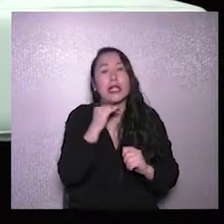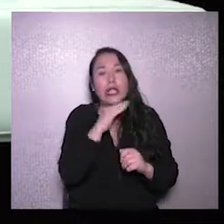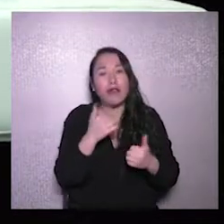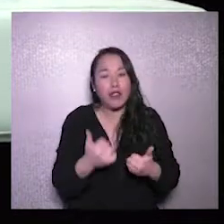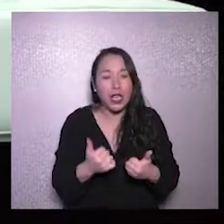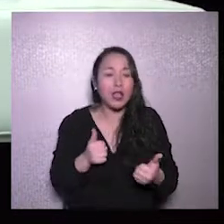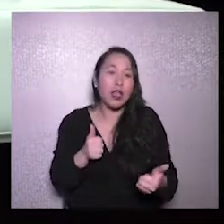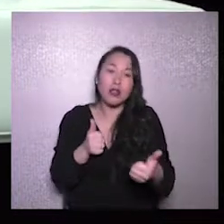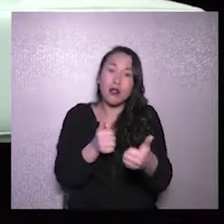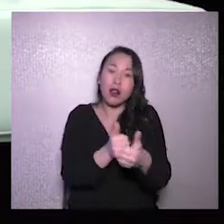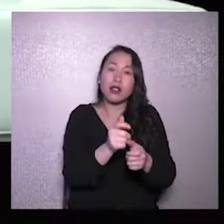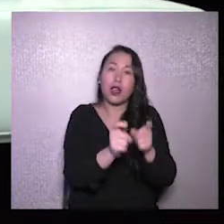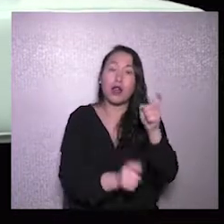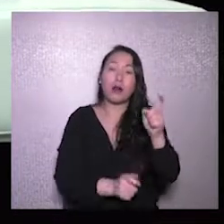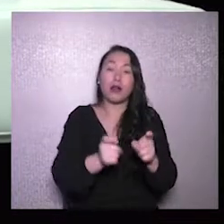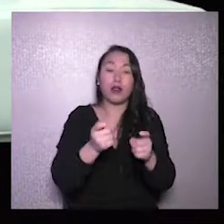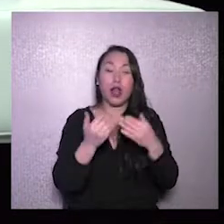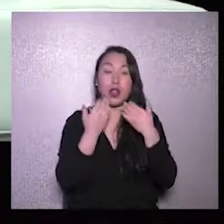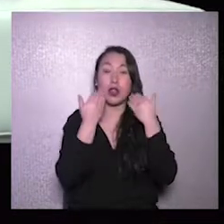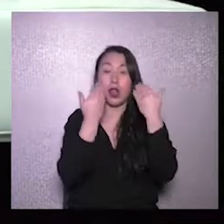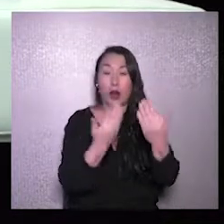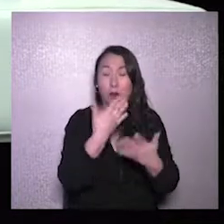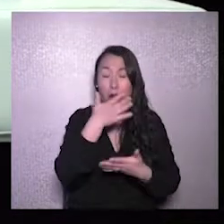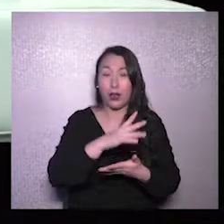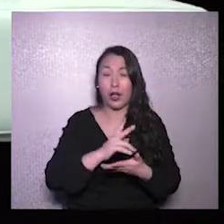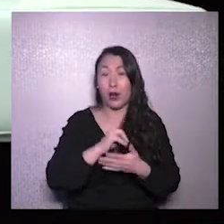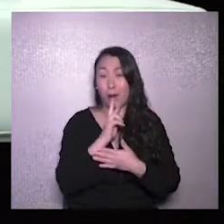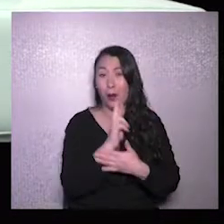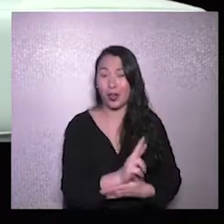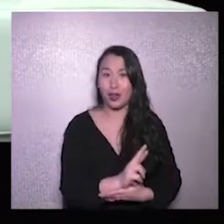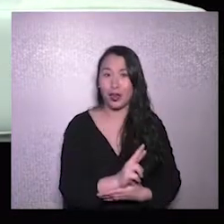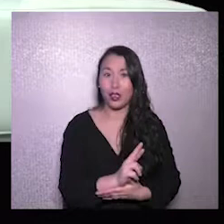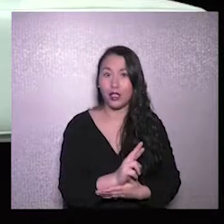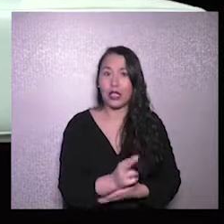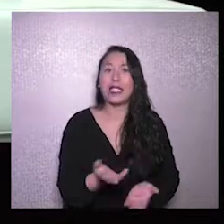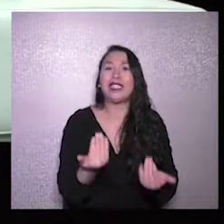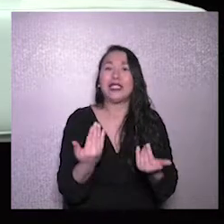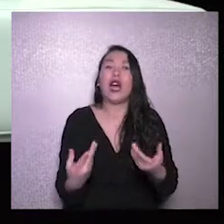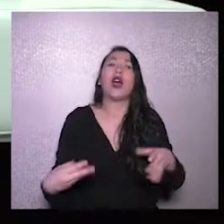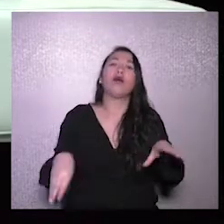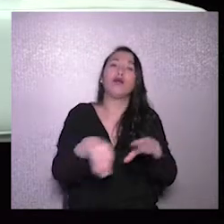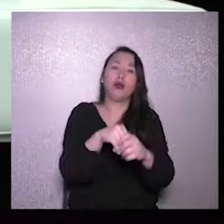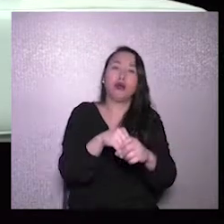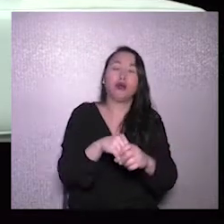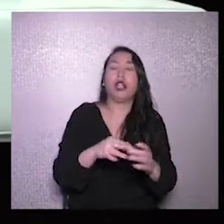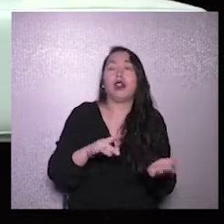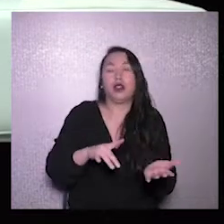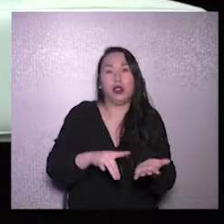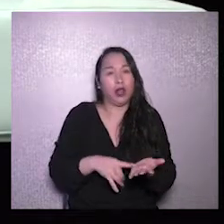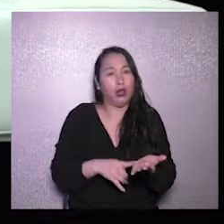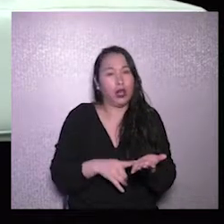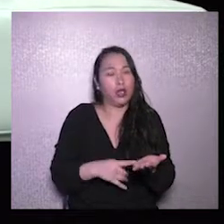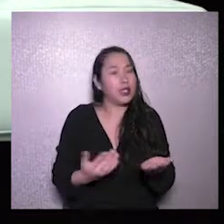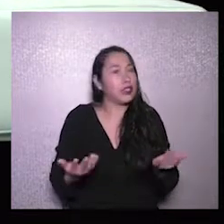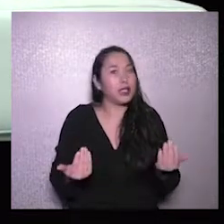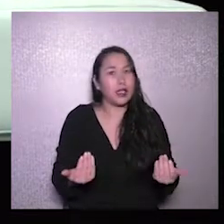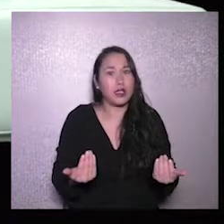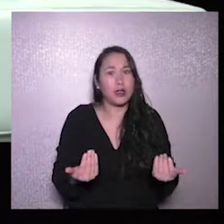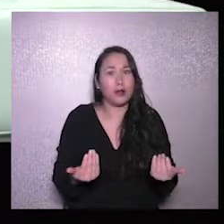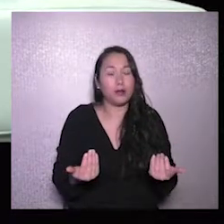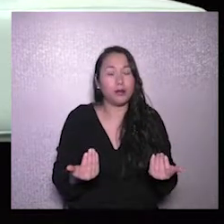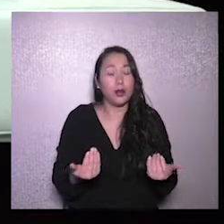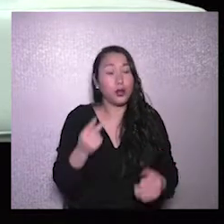a la gente y de entregar mejores soluciones, necesita incorporar tecnología a la salud. Y si uno une todo